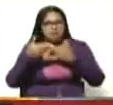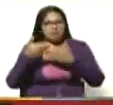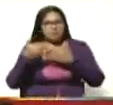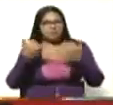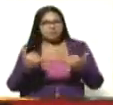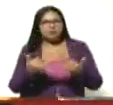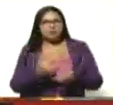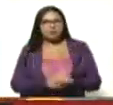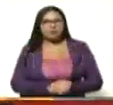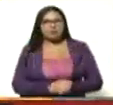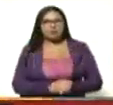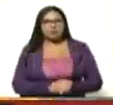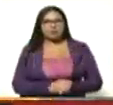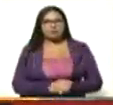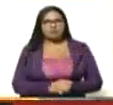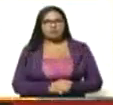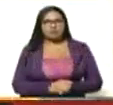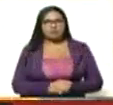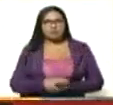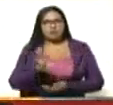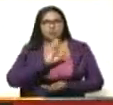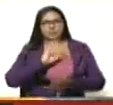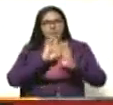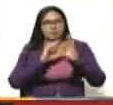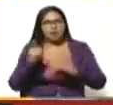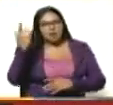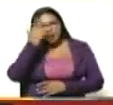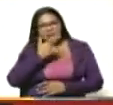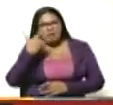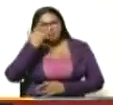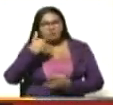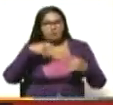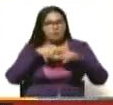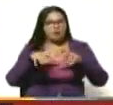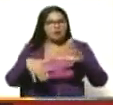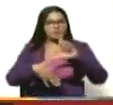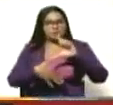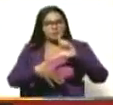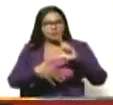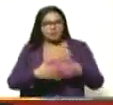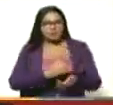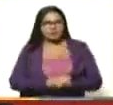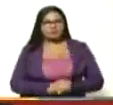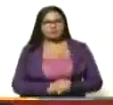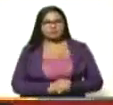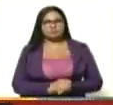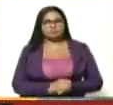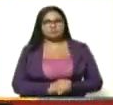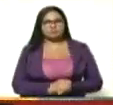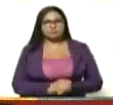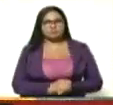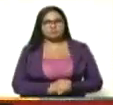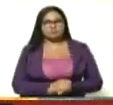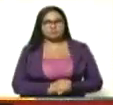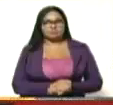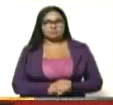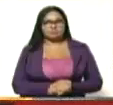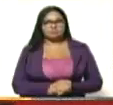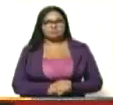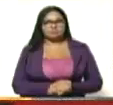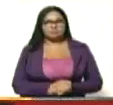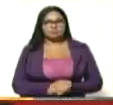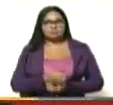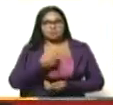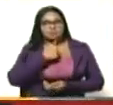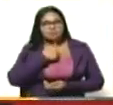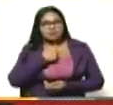same as in Africa and que es la misma en África y en Sudamérica. So for me, this is, para is mí, a huge impact.